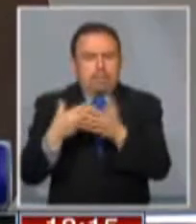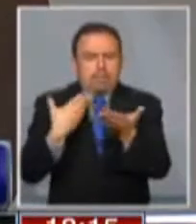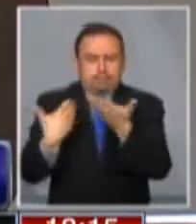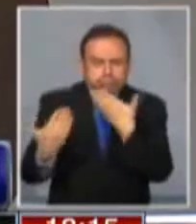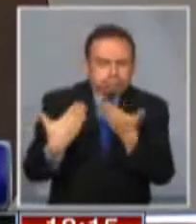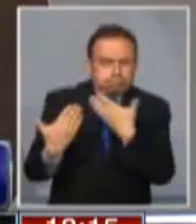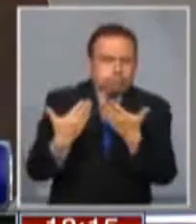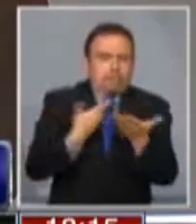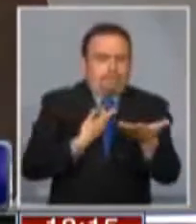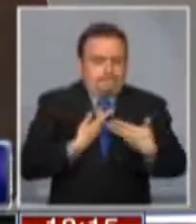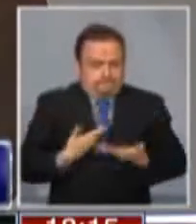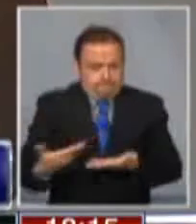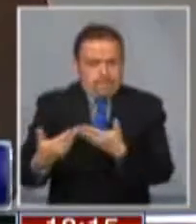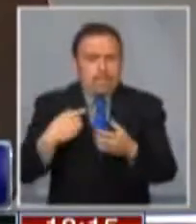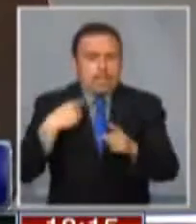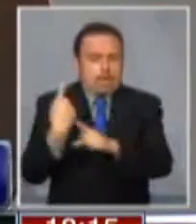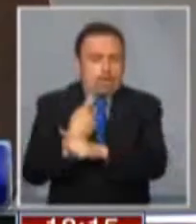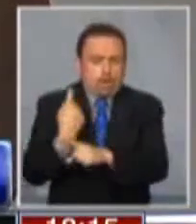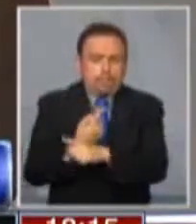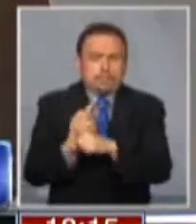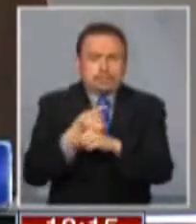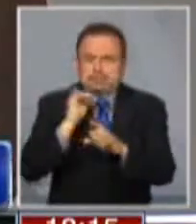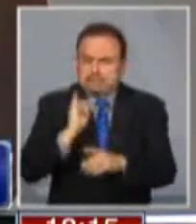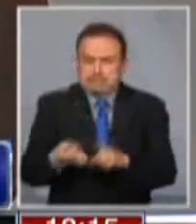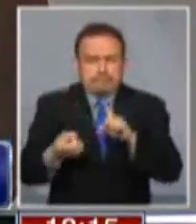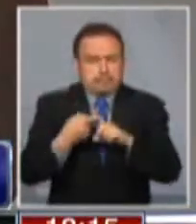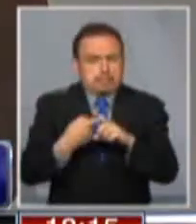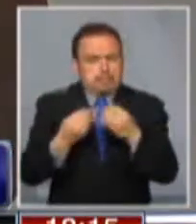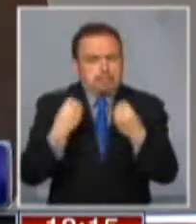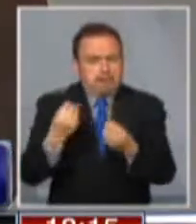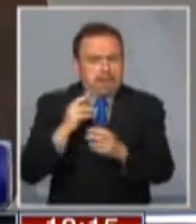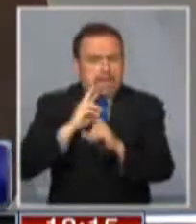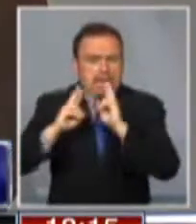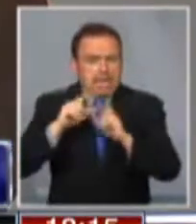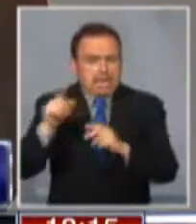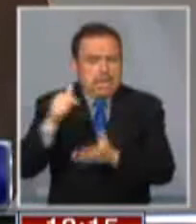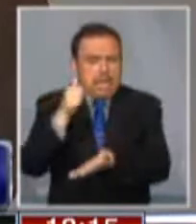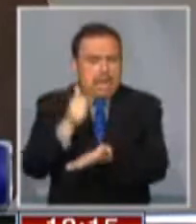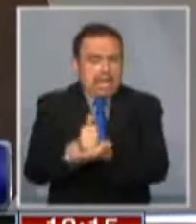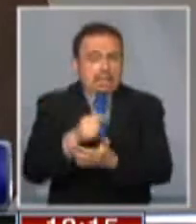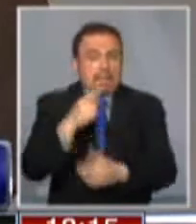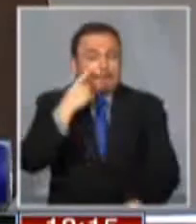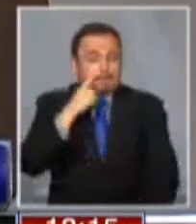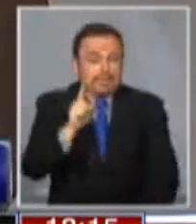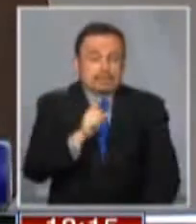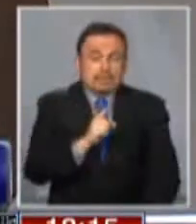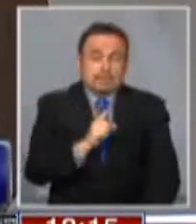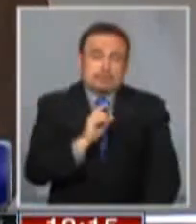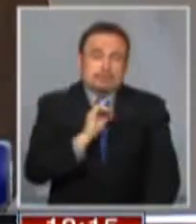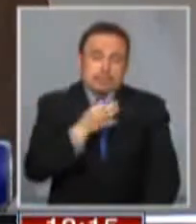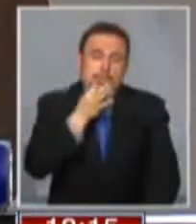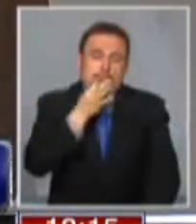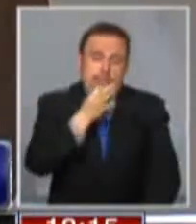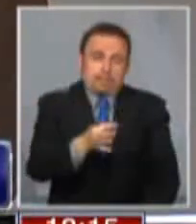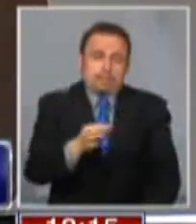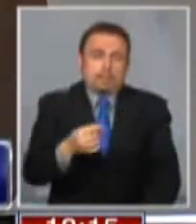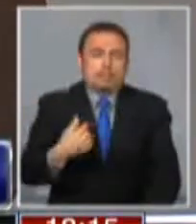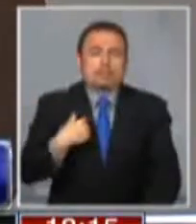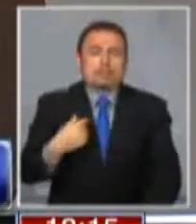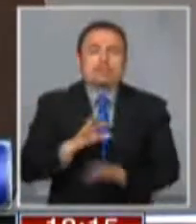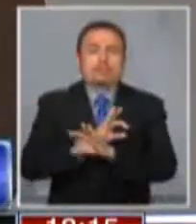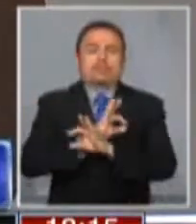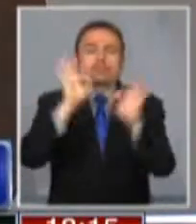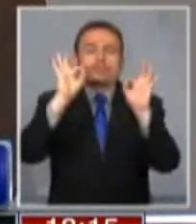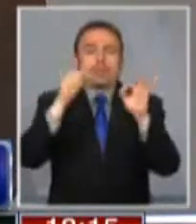instancias donde se nos ha invitado a conversar. Nosotros tenemos una excelente relación con la alcaldesa, pero sí tengo que dejar claro de que a nosotros nunca se